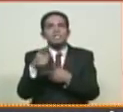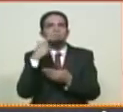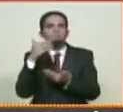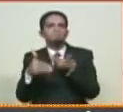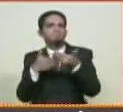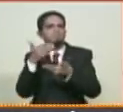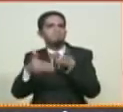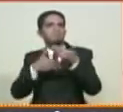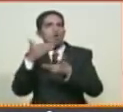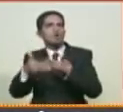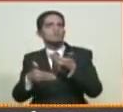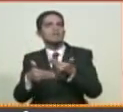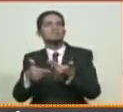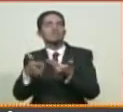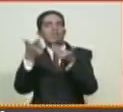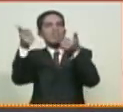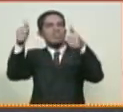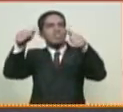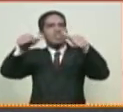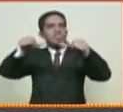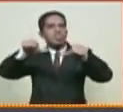proceso de deterioro